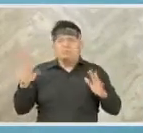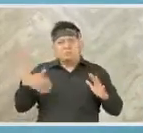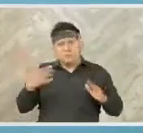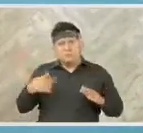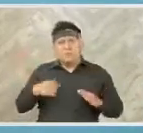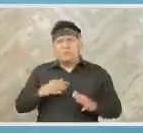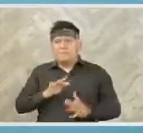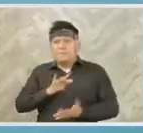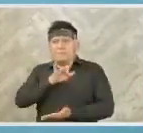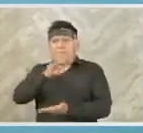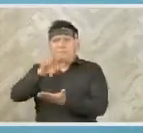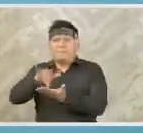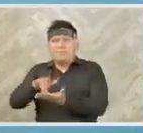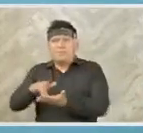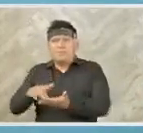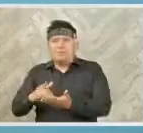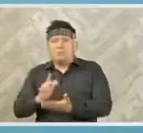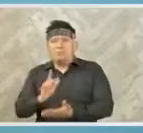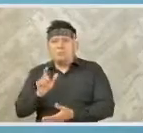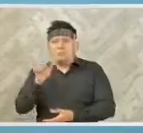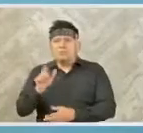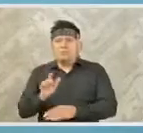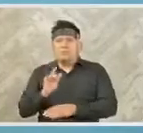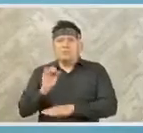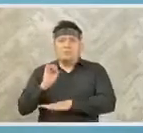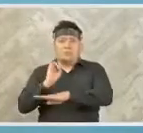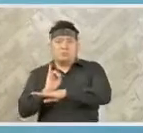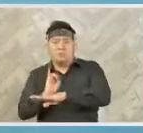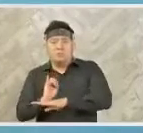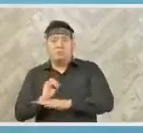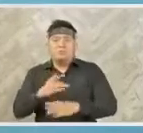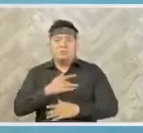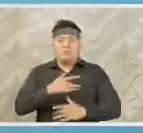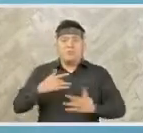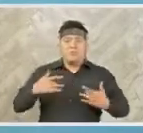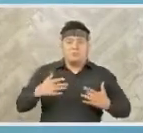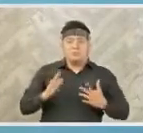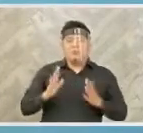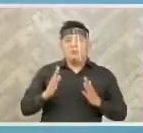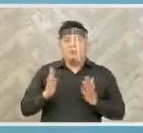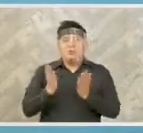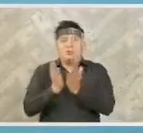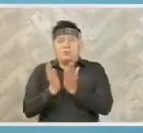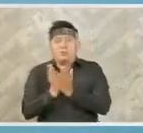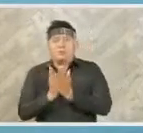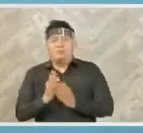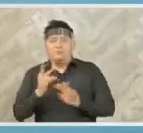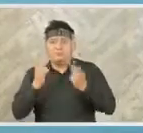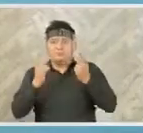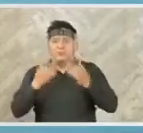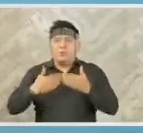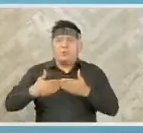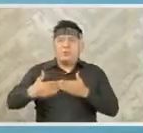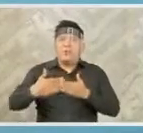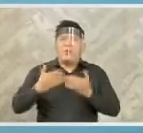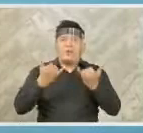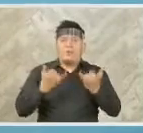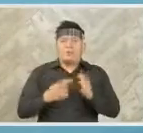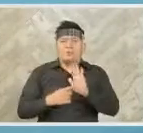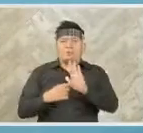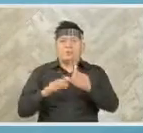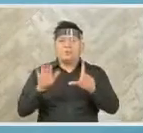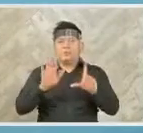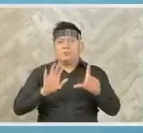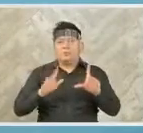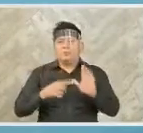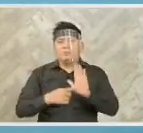presencia institucional, lo hacemos con salud, con educación, con proyectos productivos, como vamos a ver de pronto un poquito más adelante, pero lo